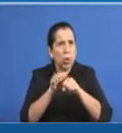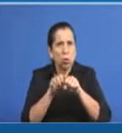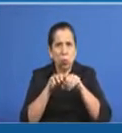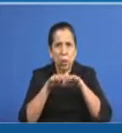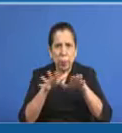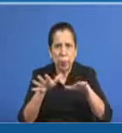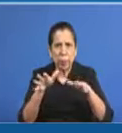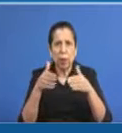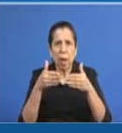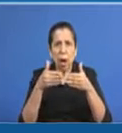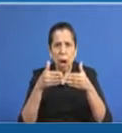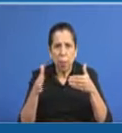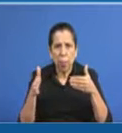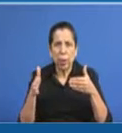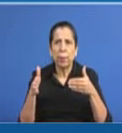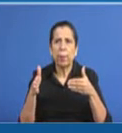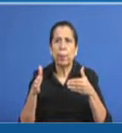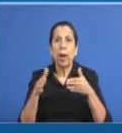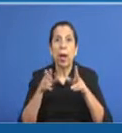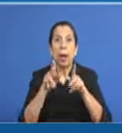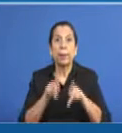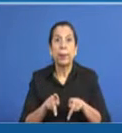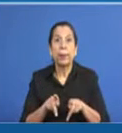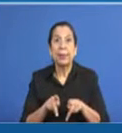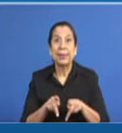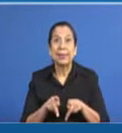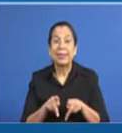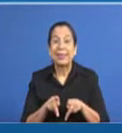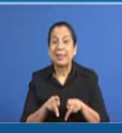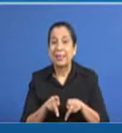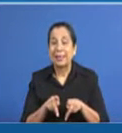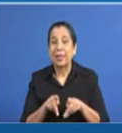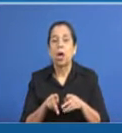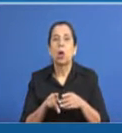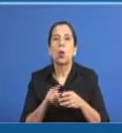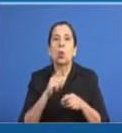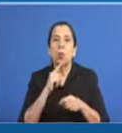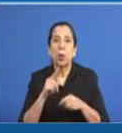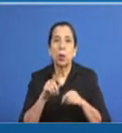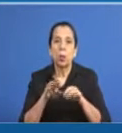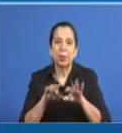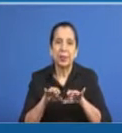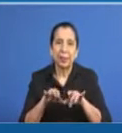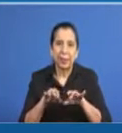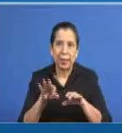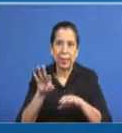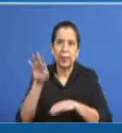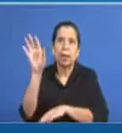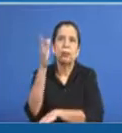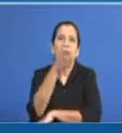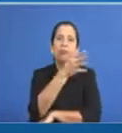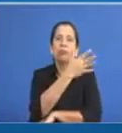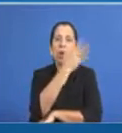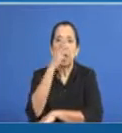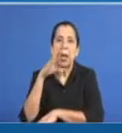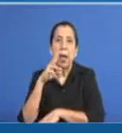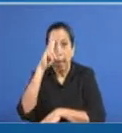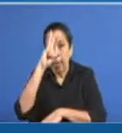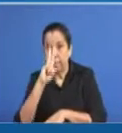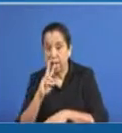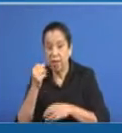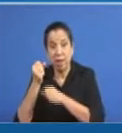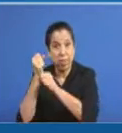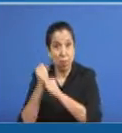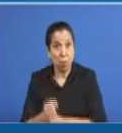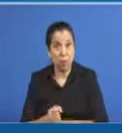de exhibición a las personas, o sea, la gente nos conoce en realidad como el Serpentario Maravillas Tropicales en el Valle de Antón. Aquí es donde está la fundación y el